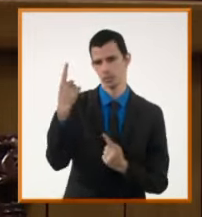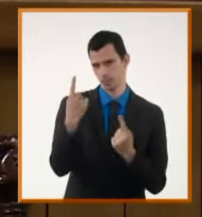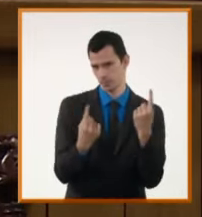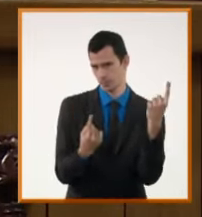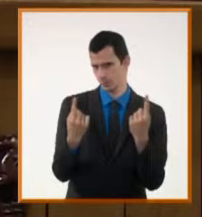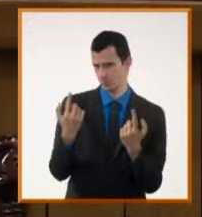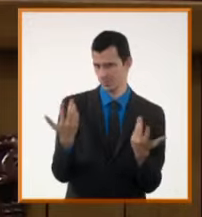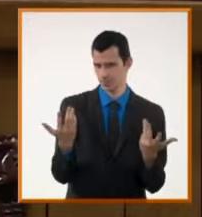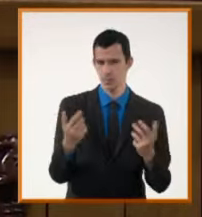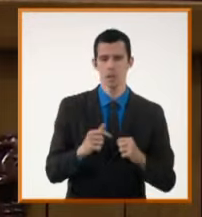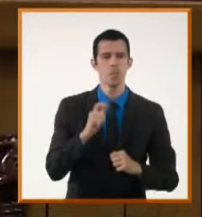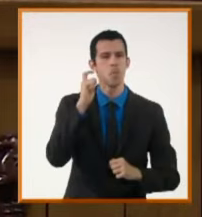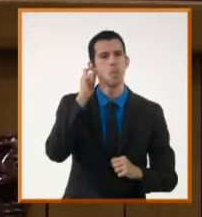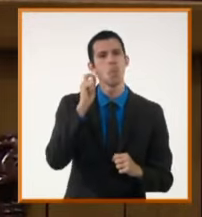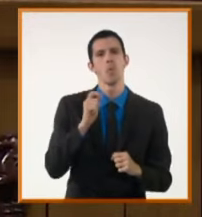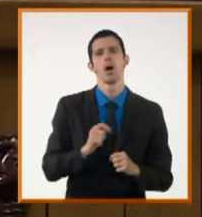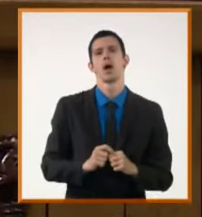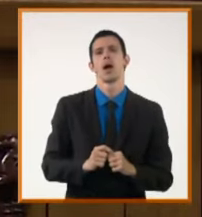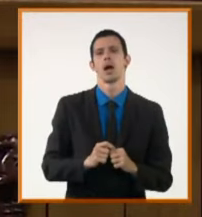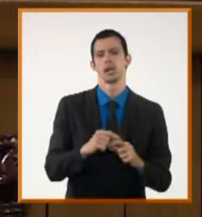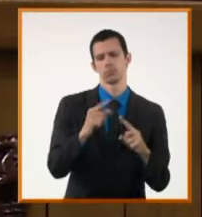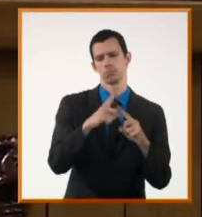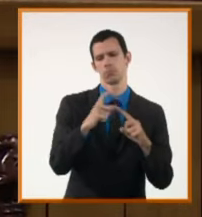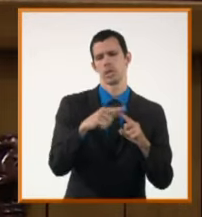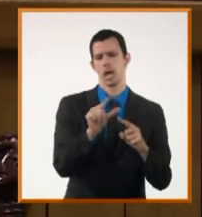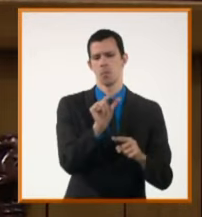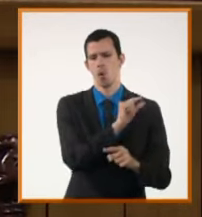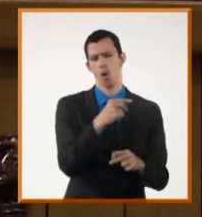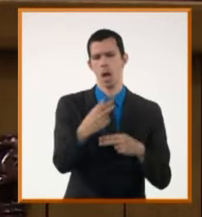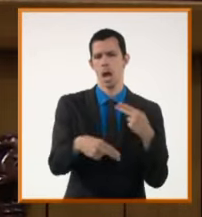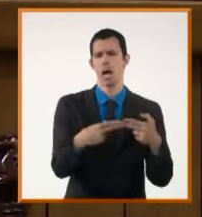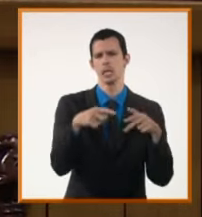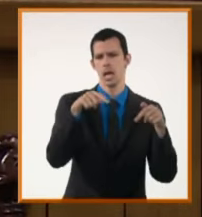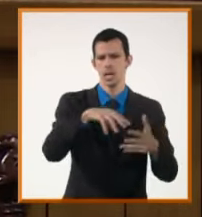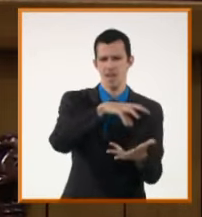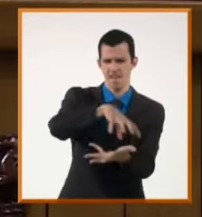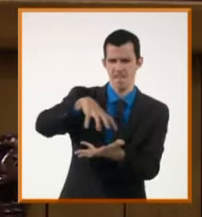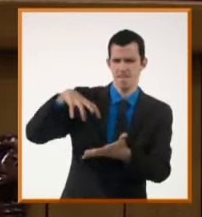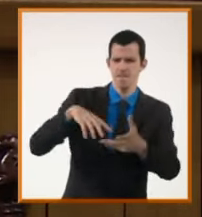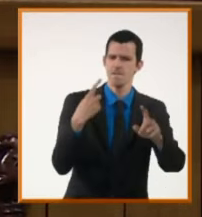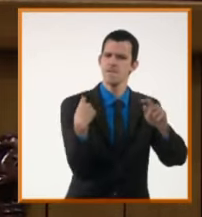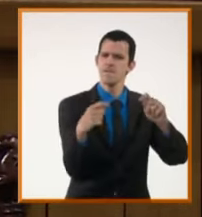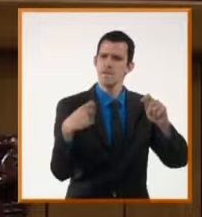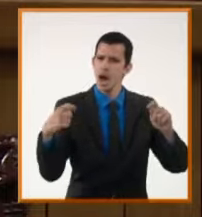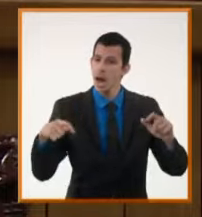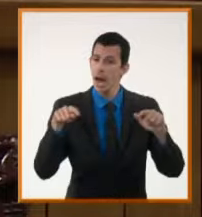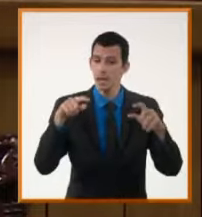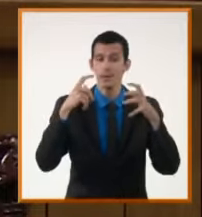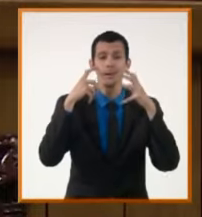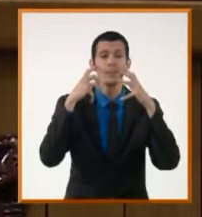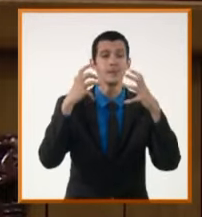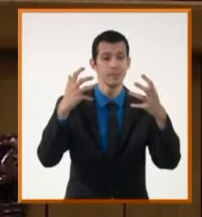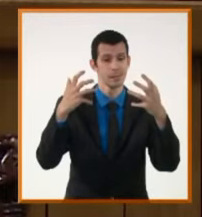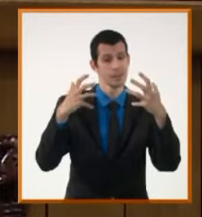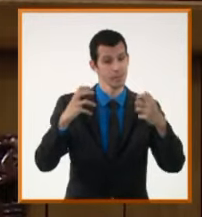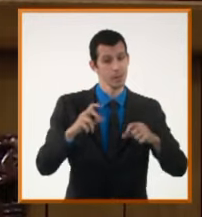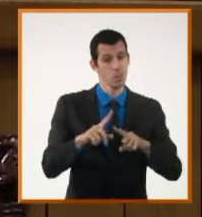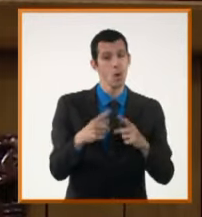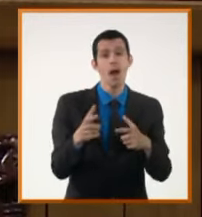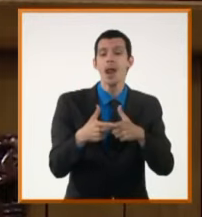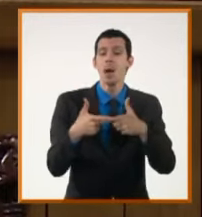Comité Central la reciente feria que se hizo. En esa feria, que además fueron mayoritariamente jóvenes,